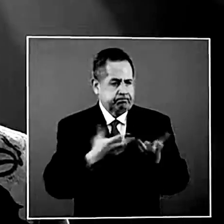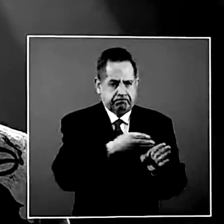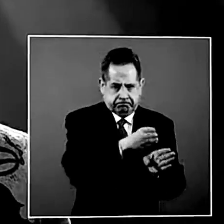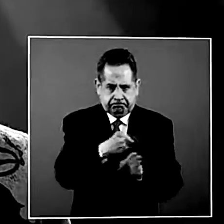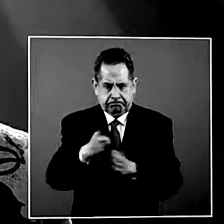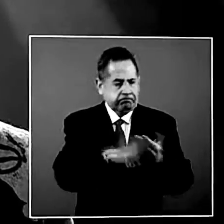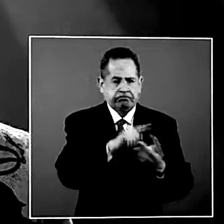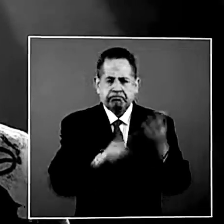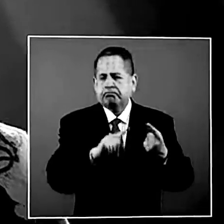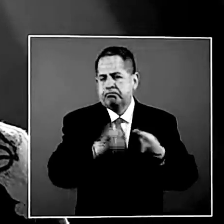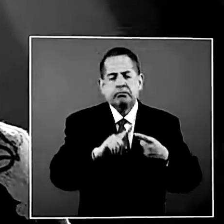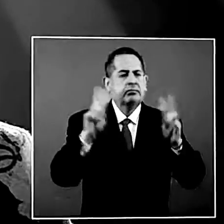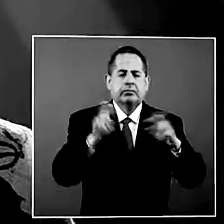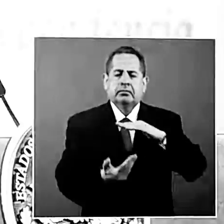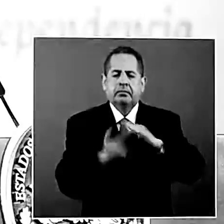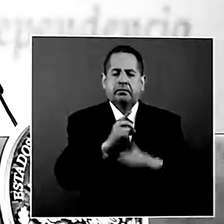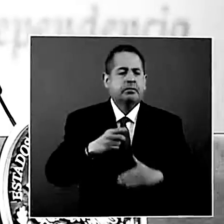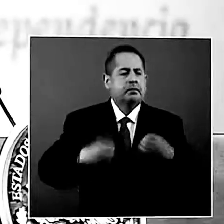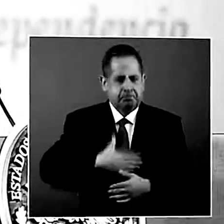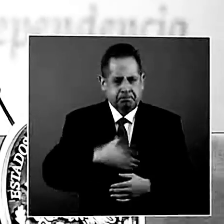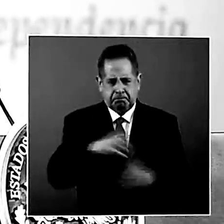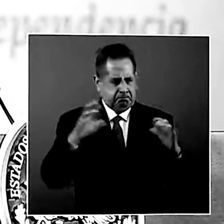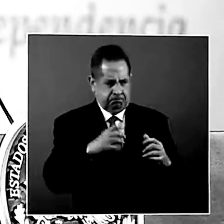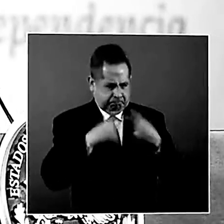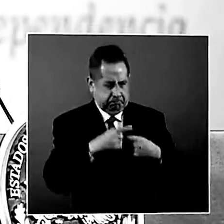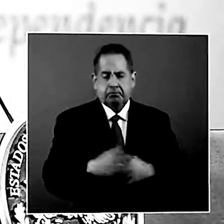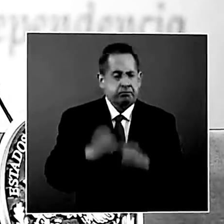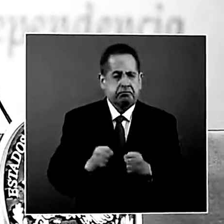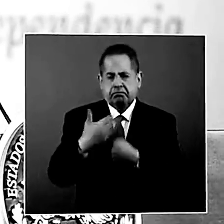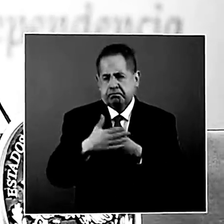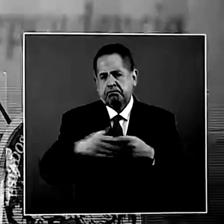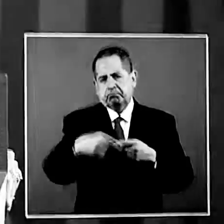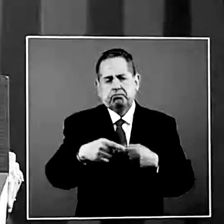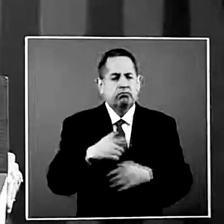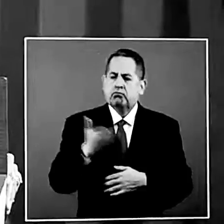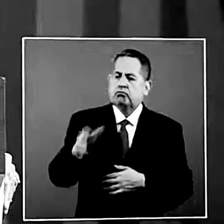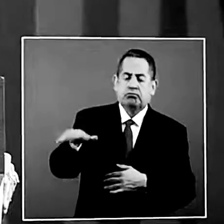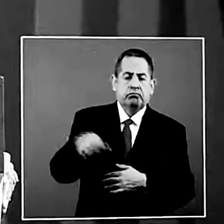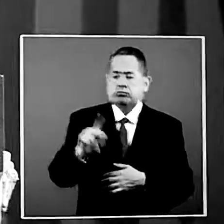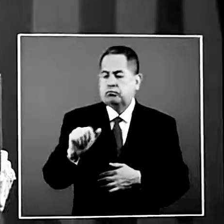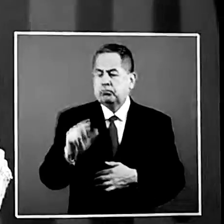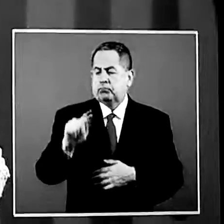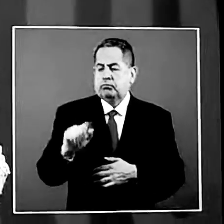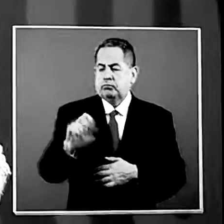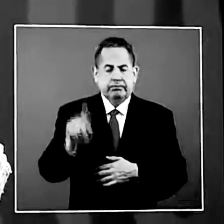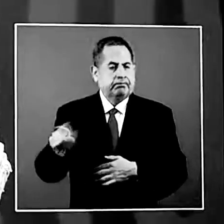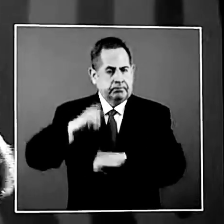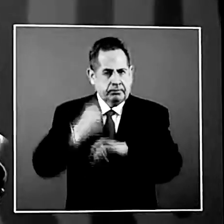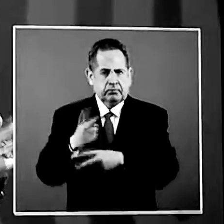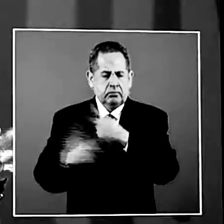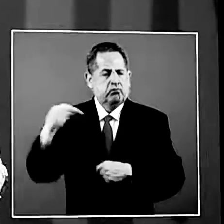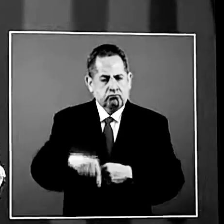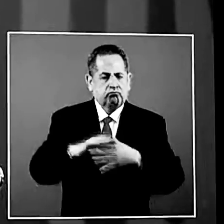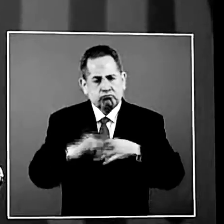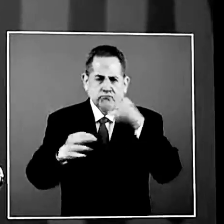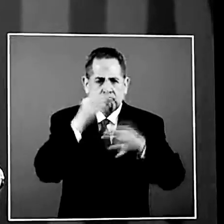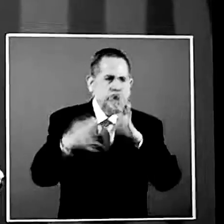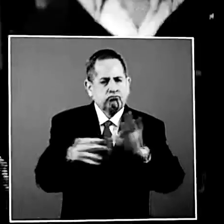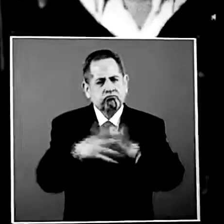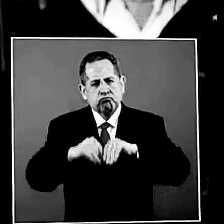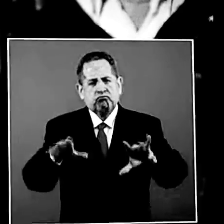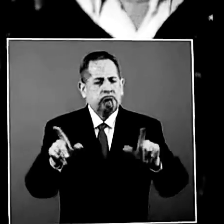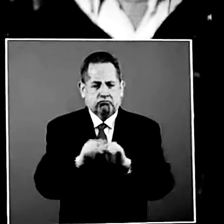muy importantes entre otras las mesas de justicia. Y seguramente en los días próximos le pediría yo a Paulina Téllez, la titular de la unidad, que venga a darles a